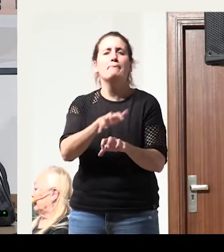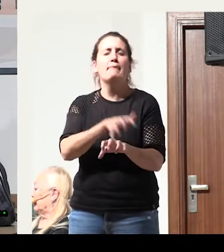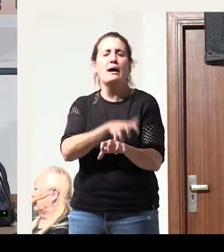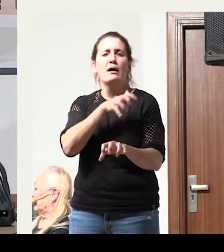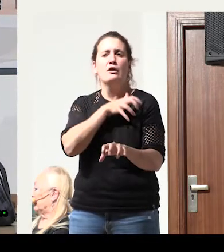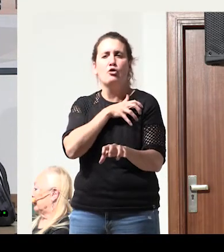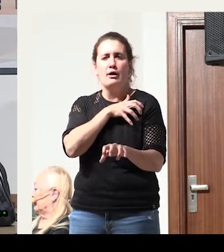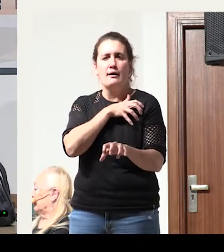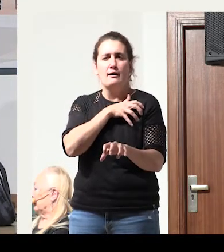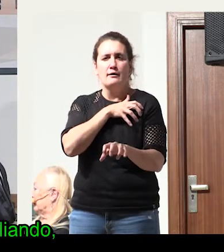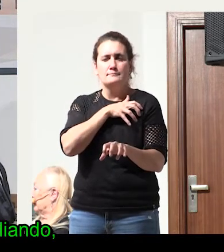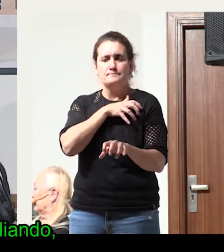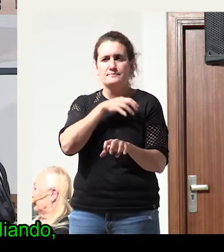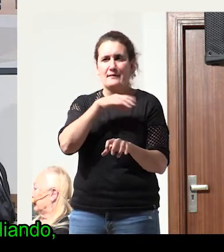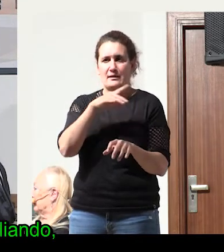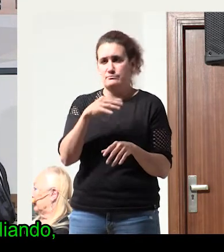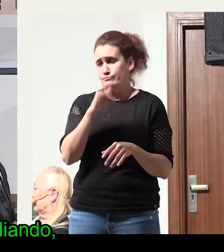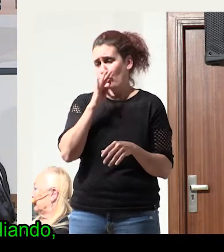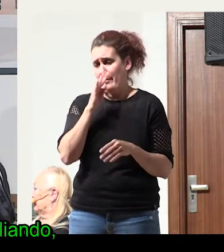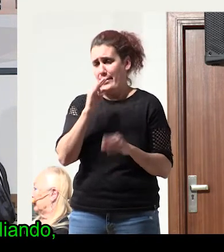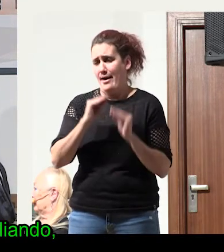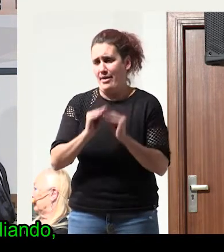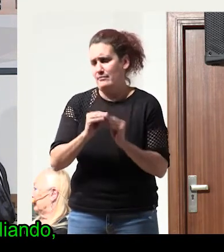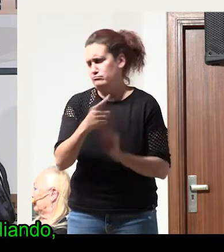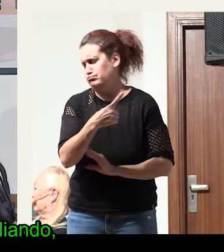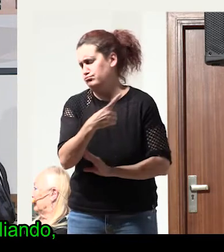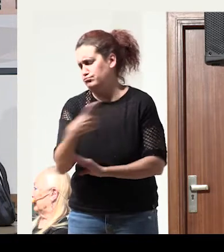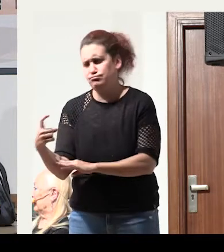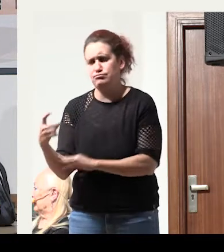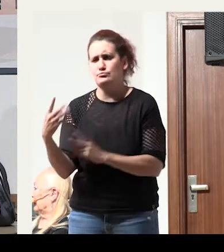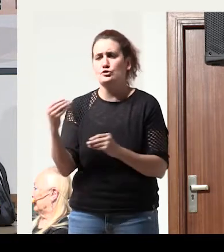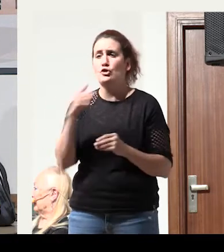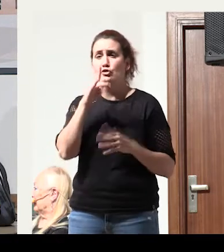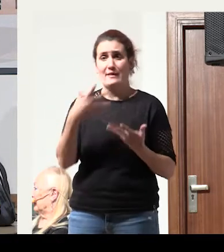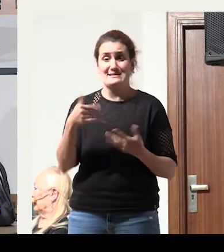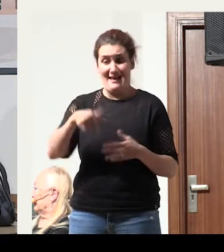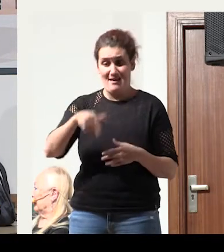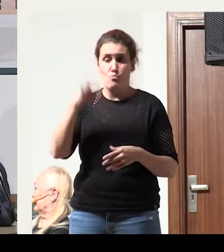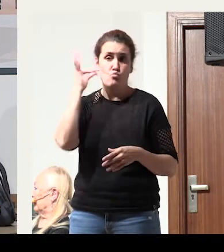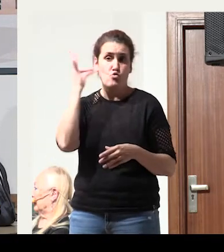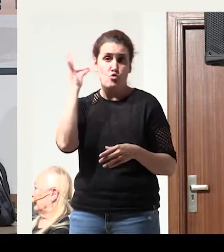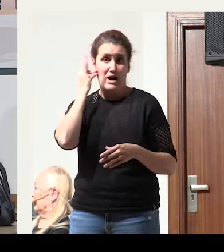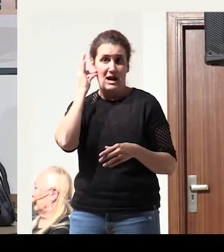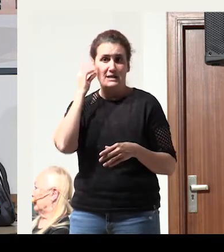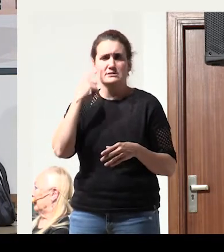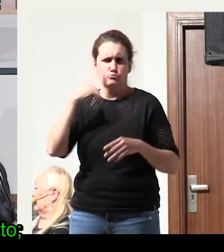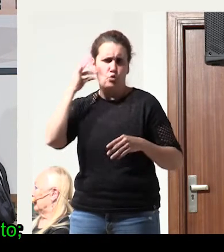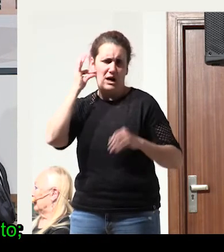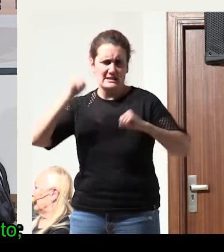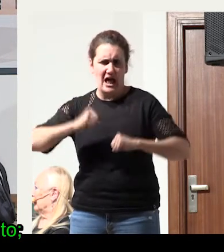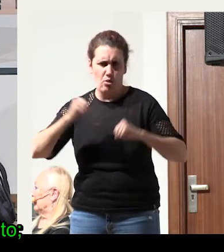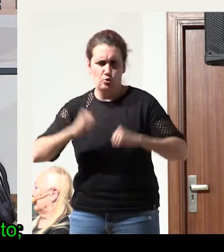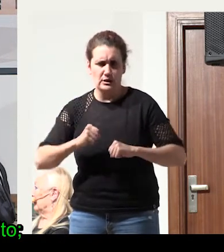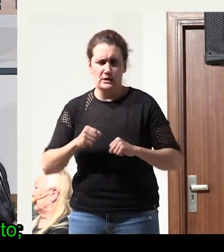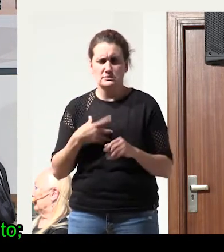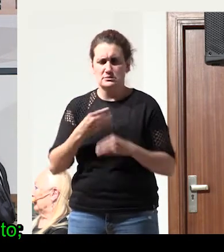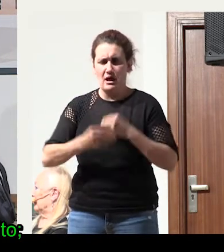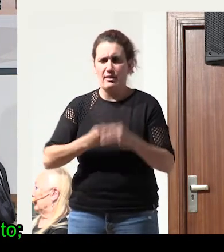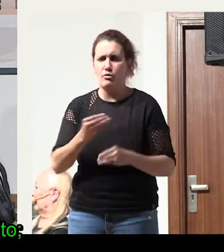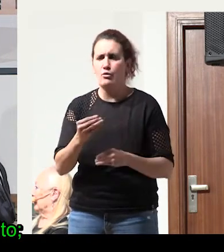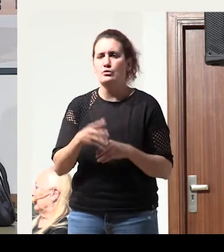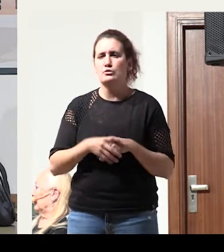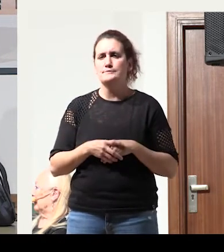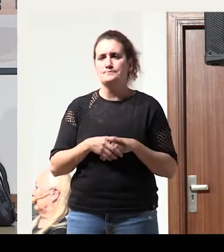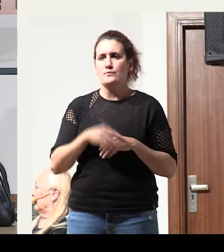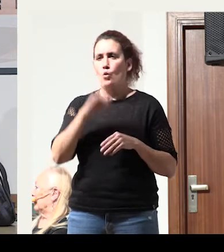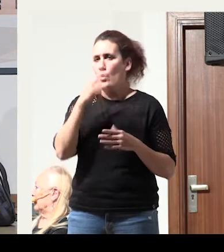está casi todo por hacer, ¿eh? Yeah. Es decir, entonces ahí las mujeres estamos paliando, sobre todo mujeres adultas y mujeres mayores, digo, cuando es cuidado